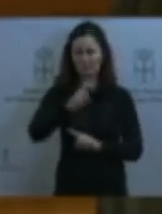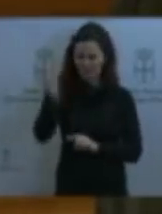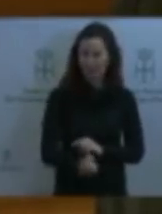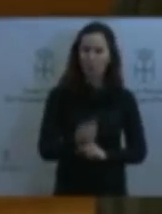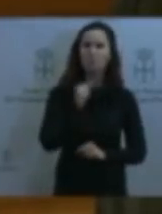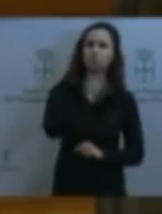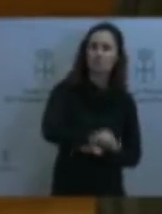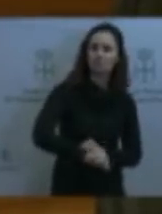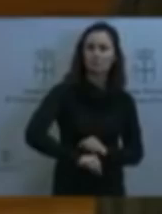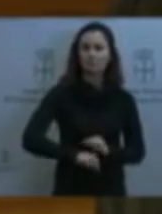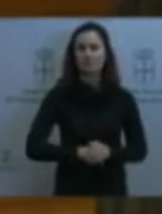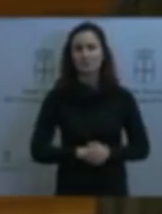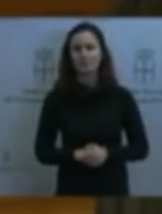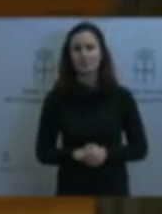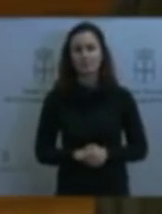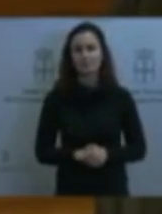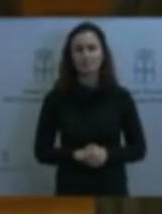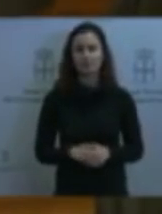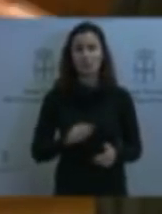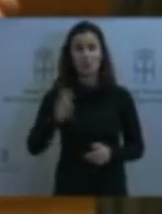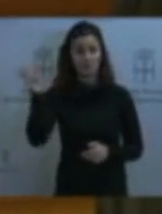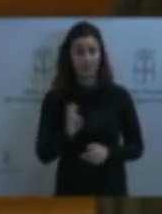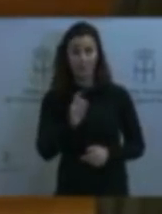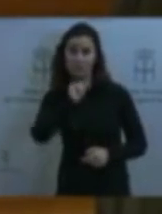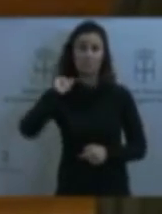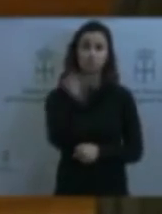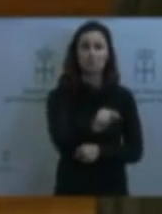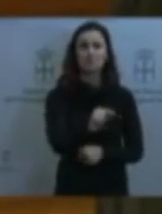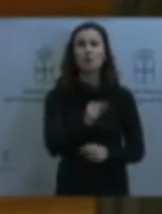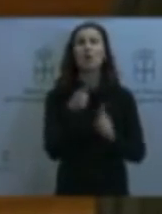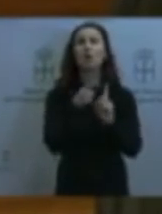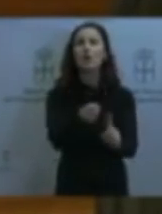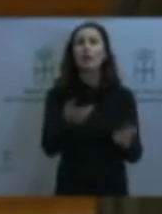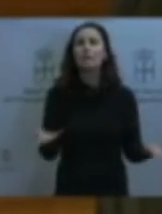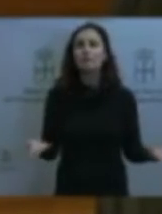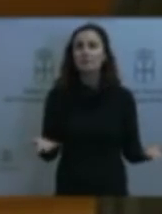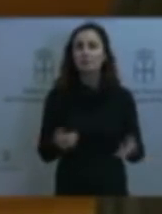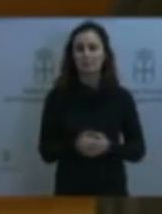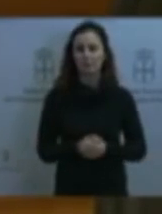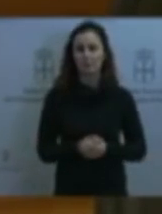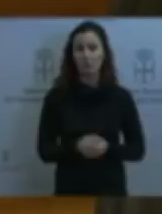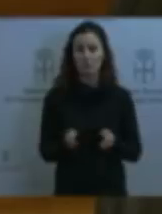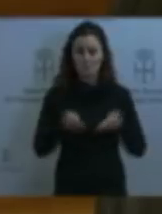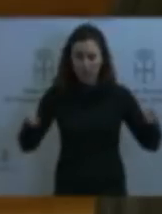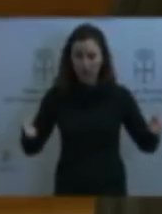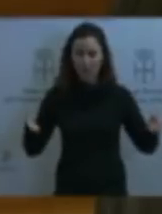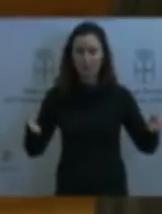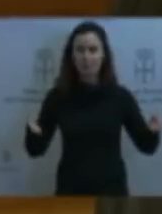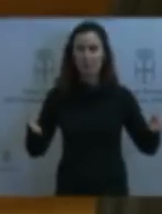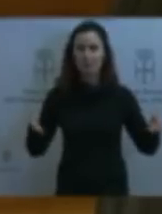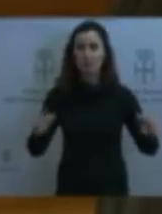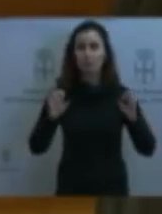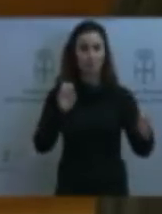vendré a decirle cuál es la ambición. ¿Va a hacer usted la carretera más ancha? Quiero una autovía, señoría. Quiero